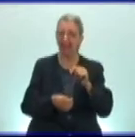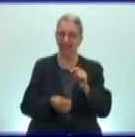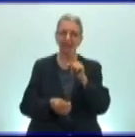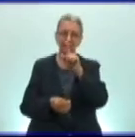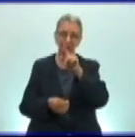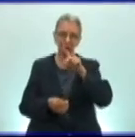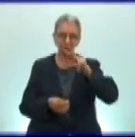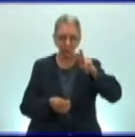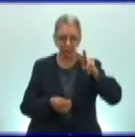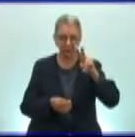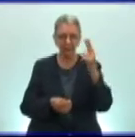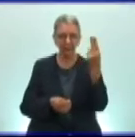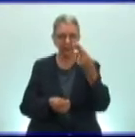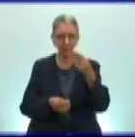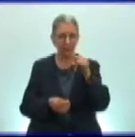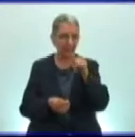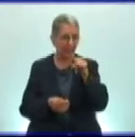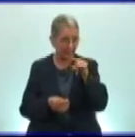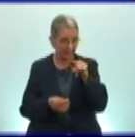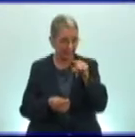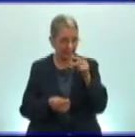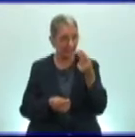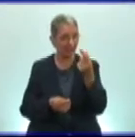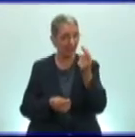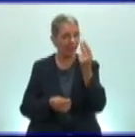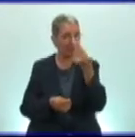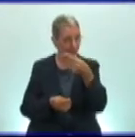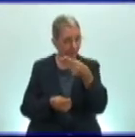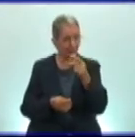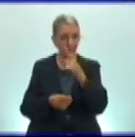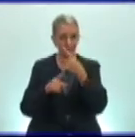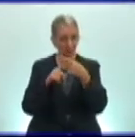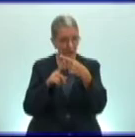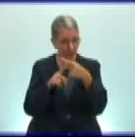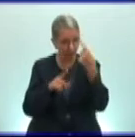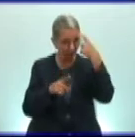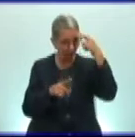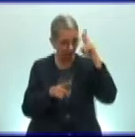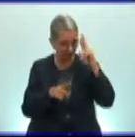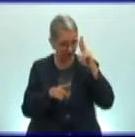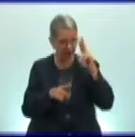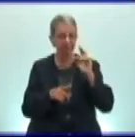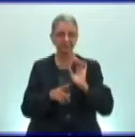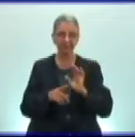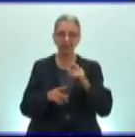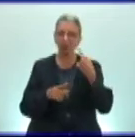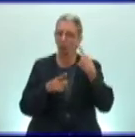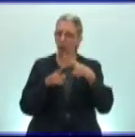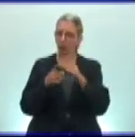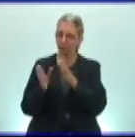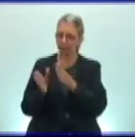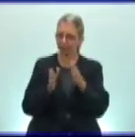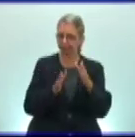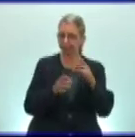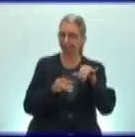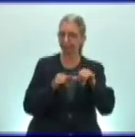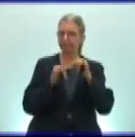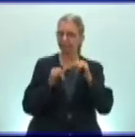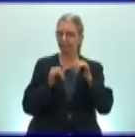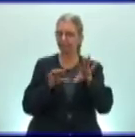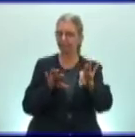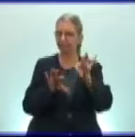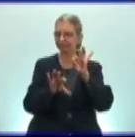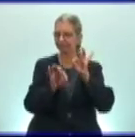entonces 12 protones en su núcleo. ¿Qué otra información podemos extraer en este caso?